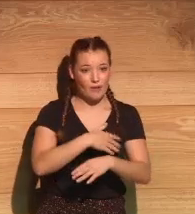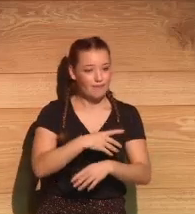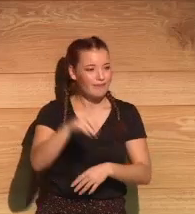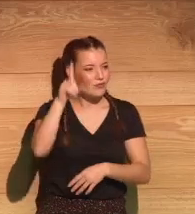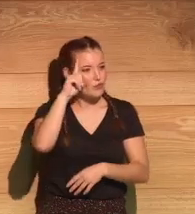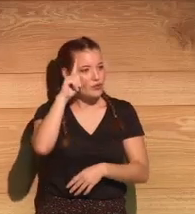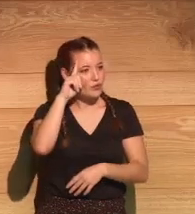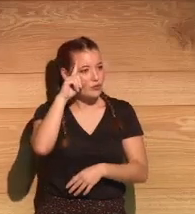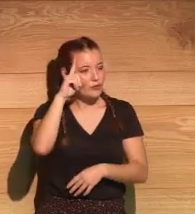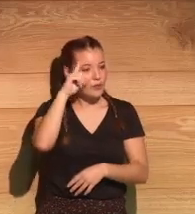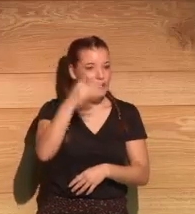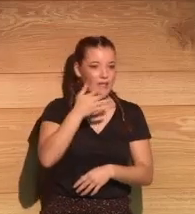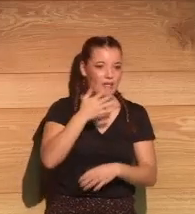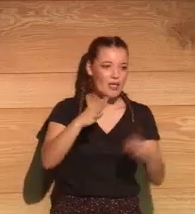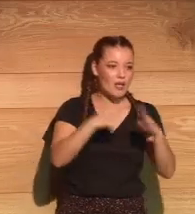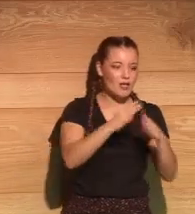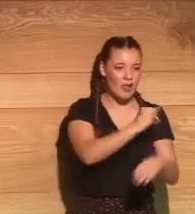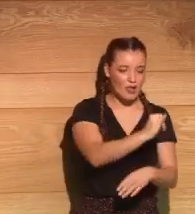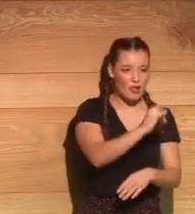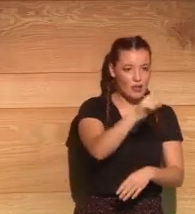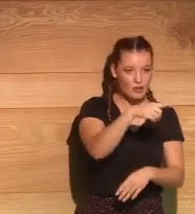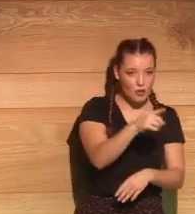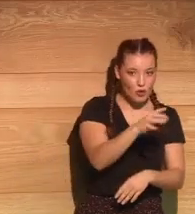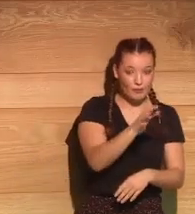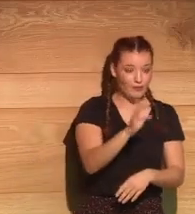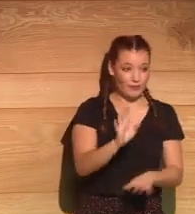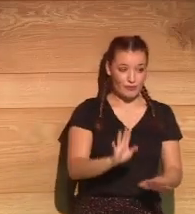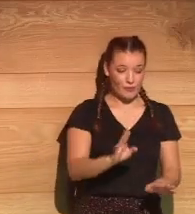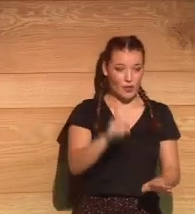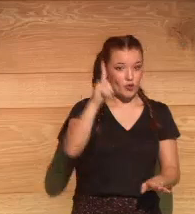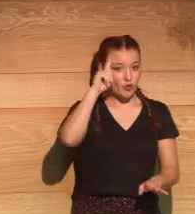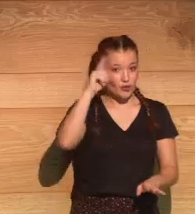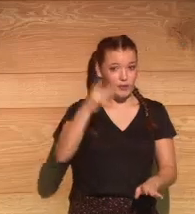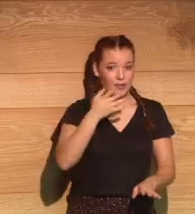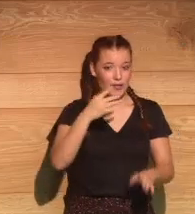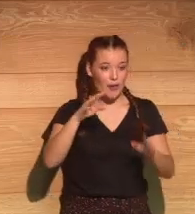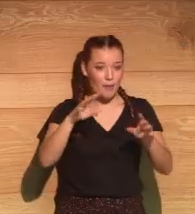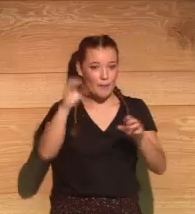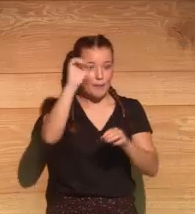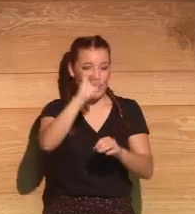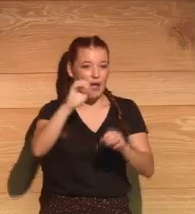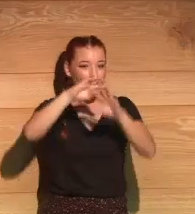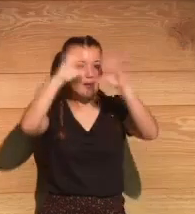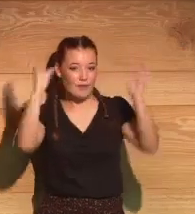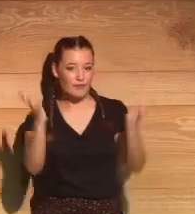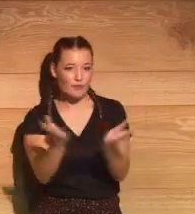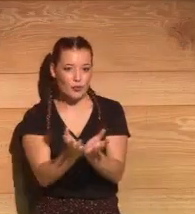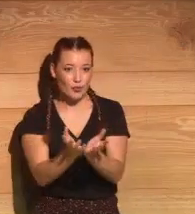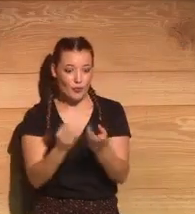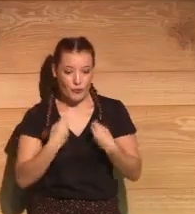sepan si van a tener un piso, no, es que no saben si van a tener un planeta habitable para vivir, ¿no?